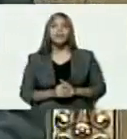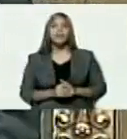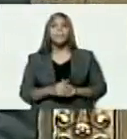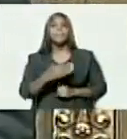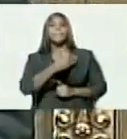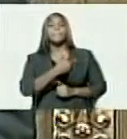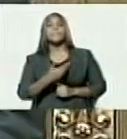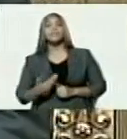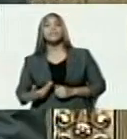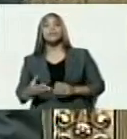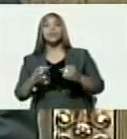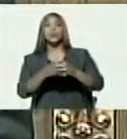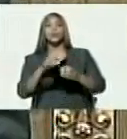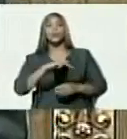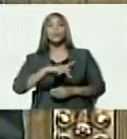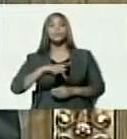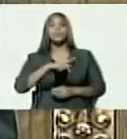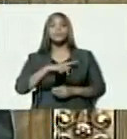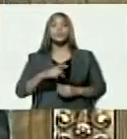presidentes de comisión,